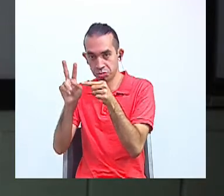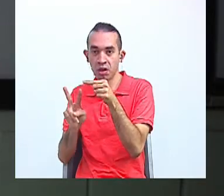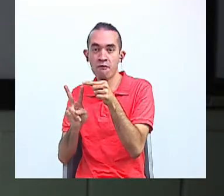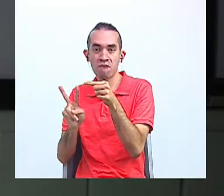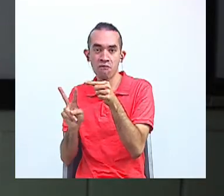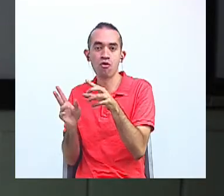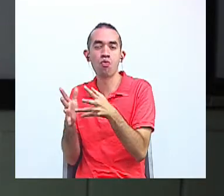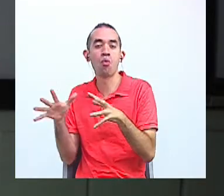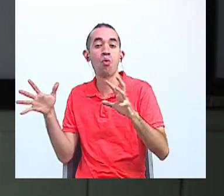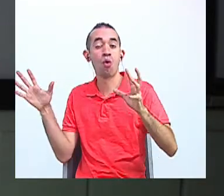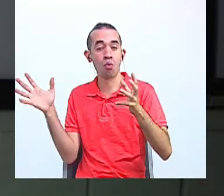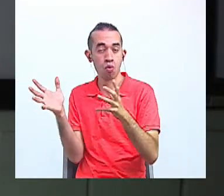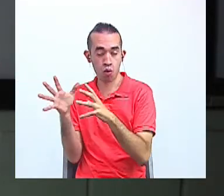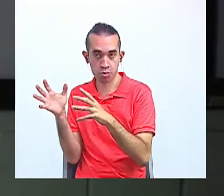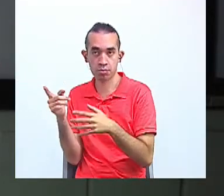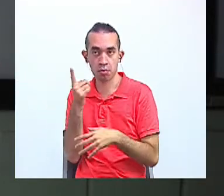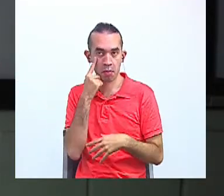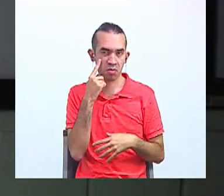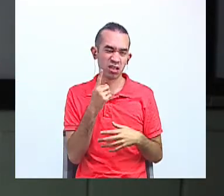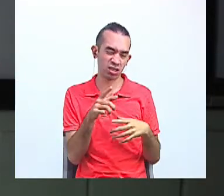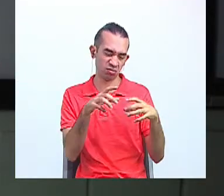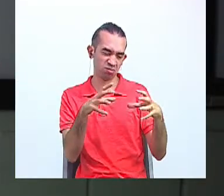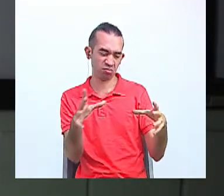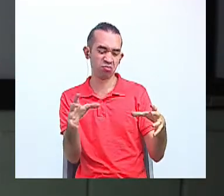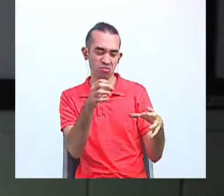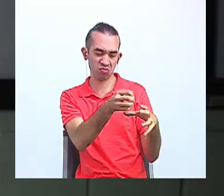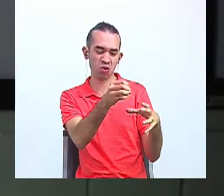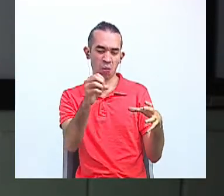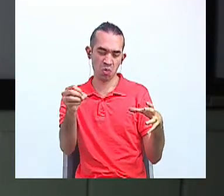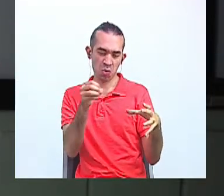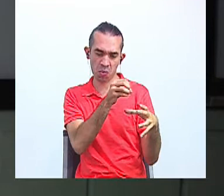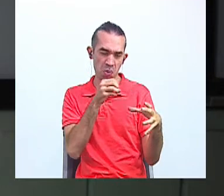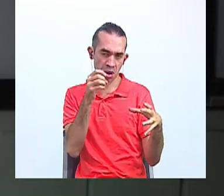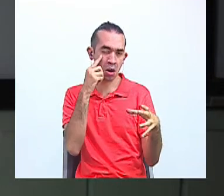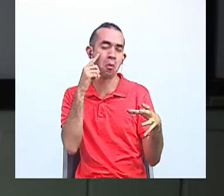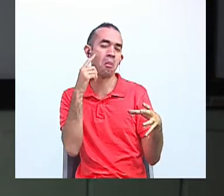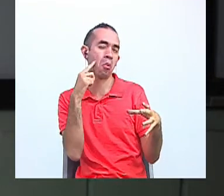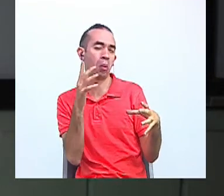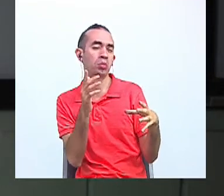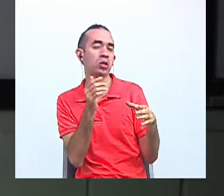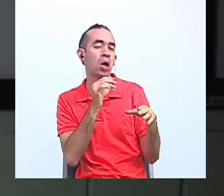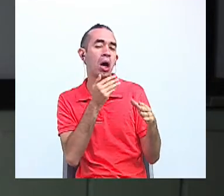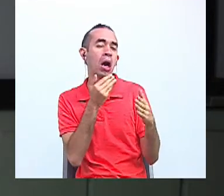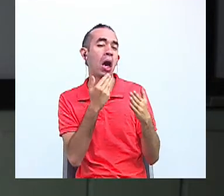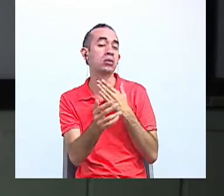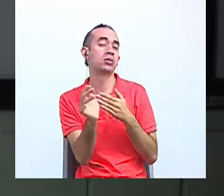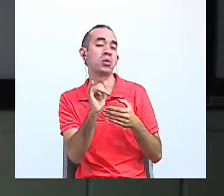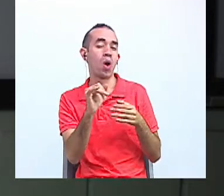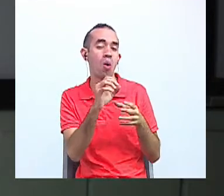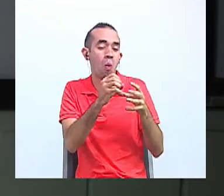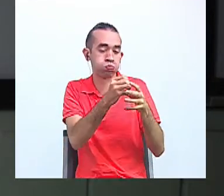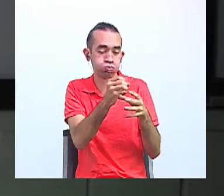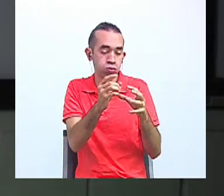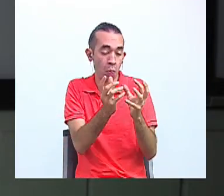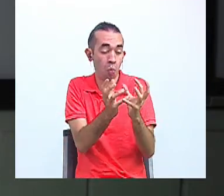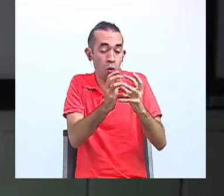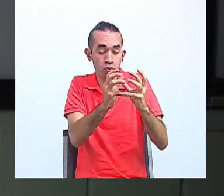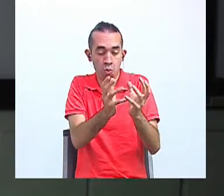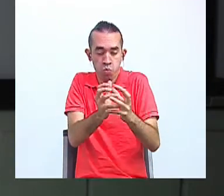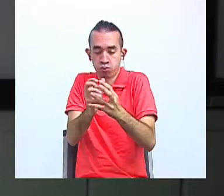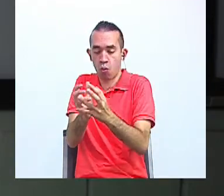diferentes esferas que aproximadamente tienen el mismo volumen, pero vamos a estudiar la